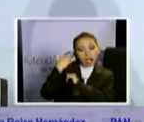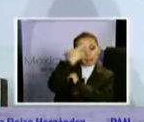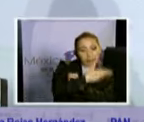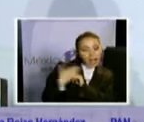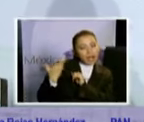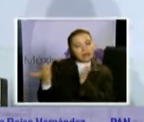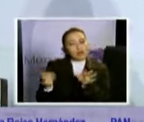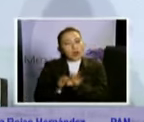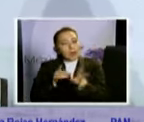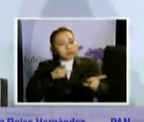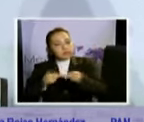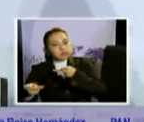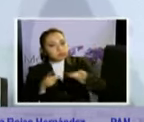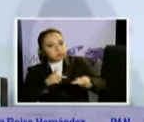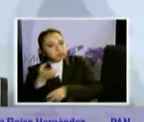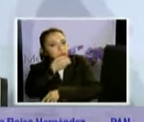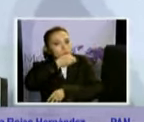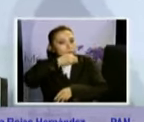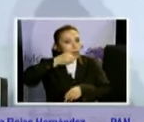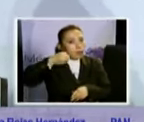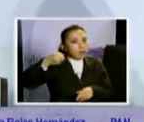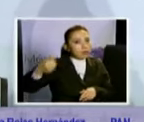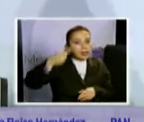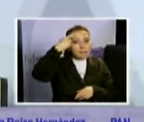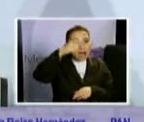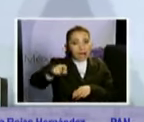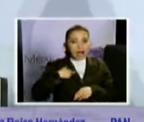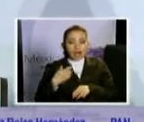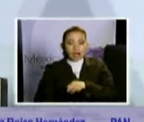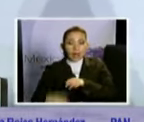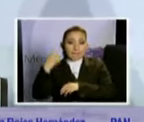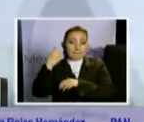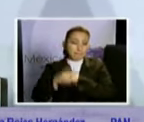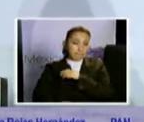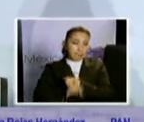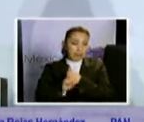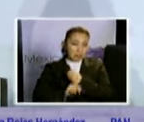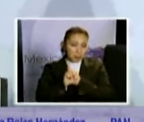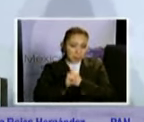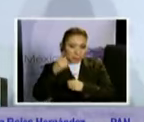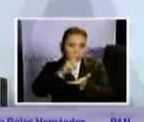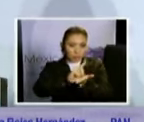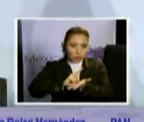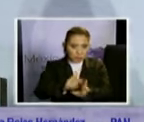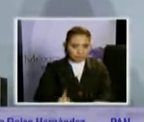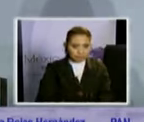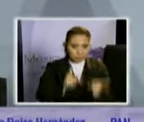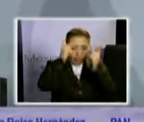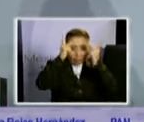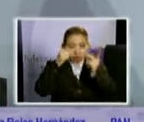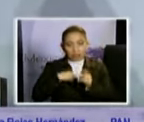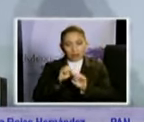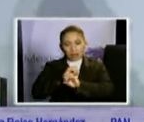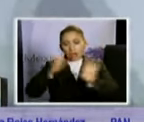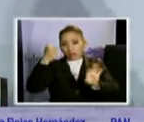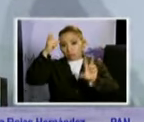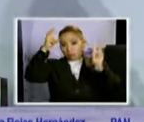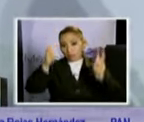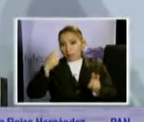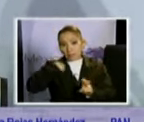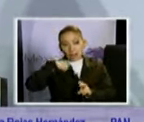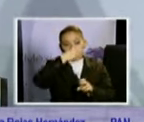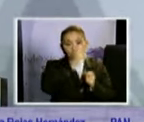la estrategia de la organización para afrontar el problema mundial de las drogas. Todo el mundo tenemos clara la importancia de este tema